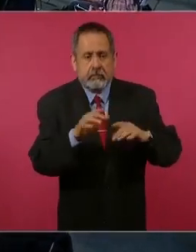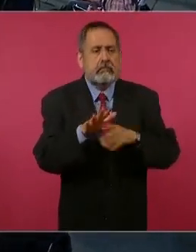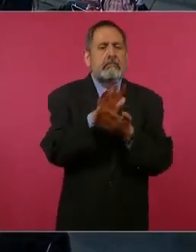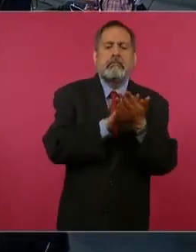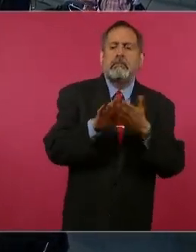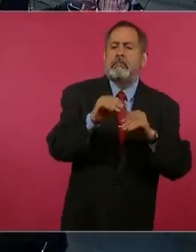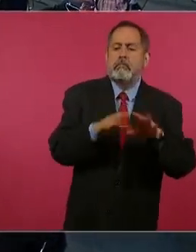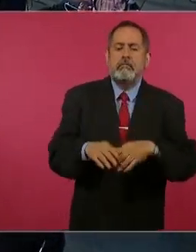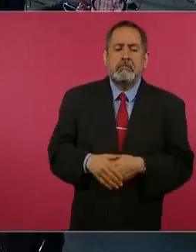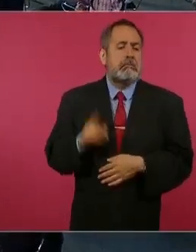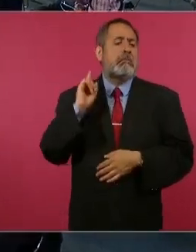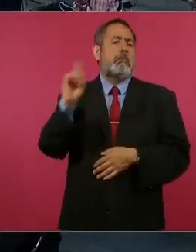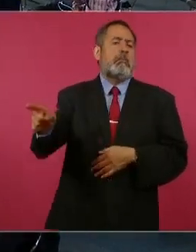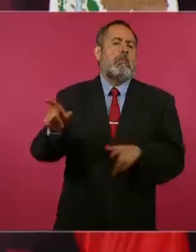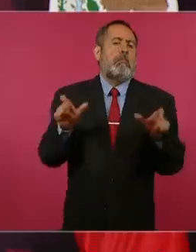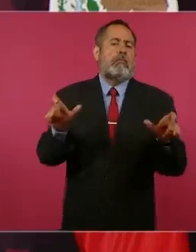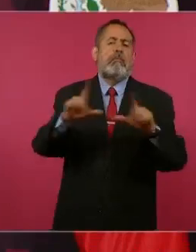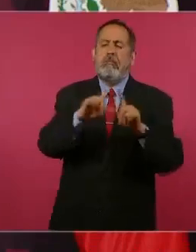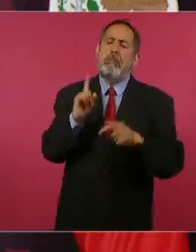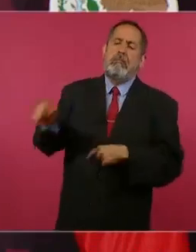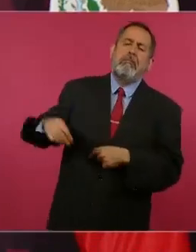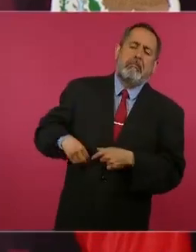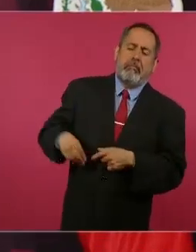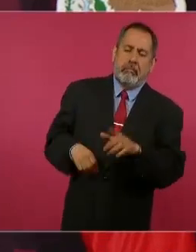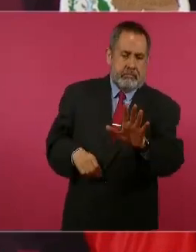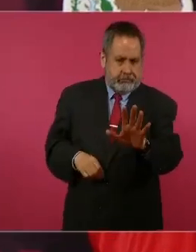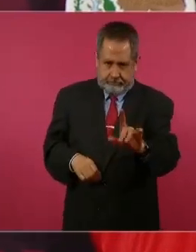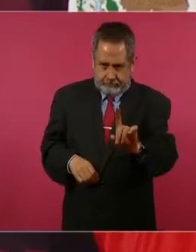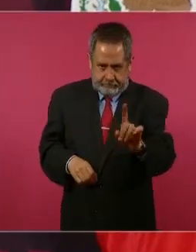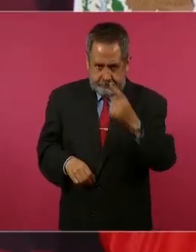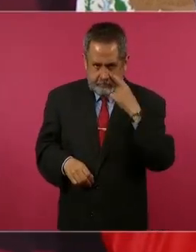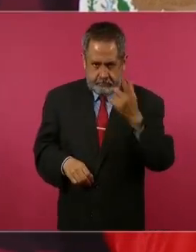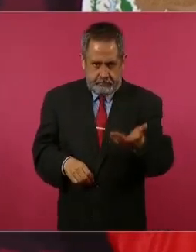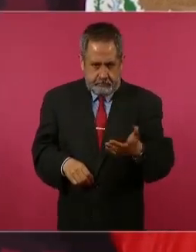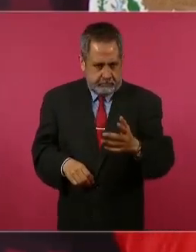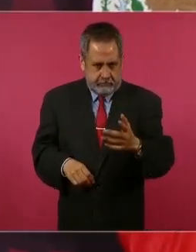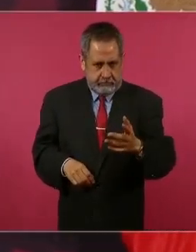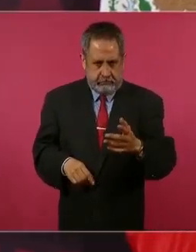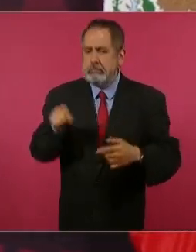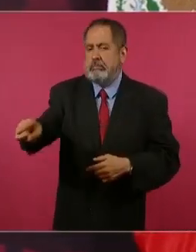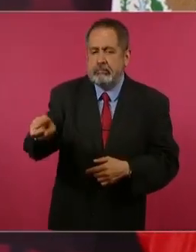es nada más decir fue la guardia a la primera